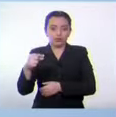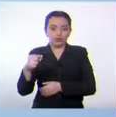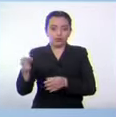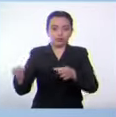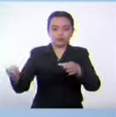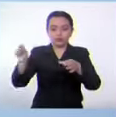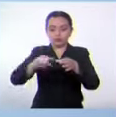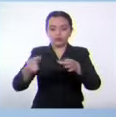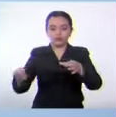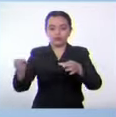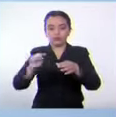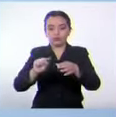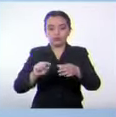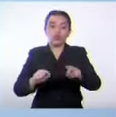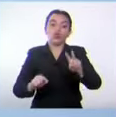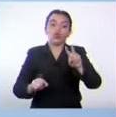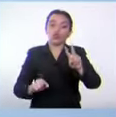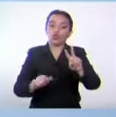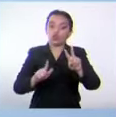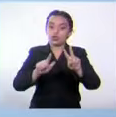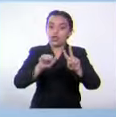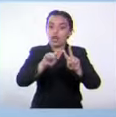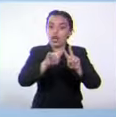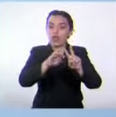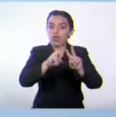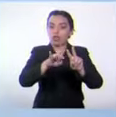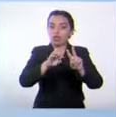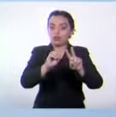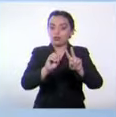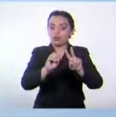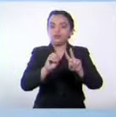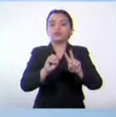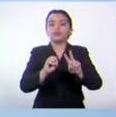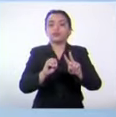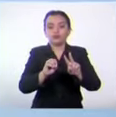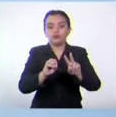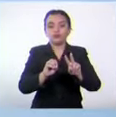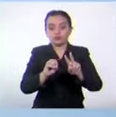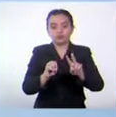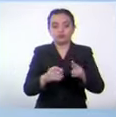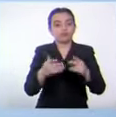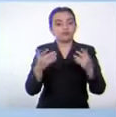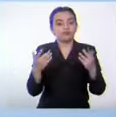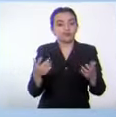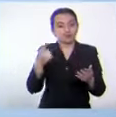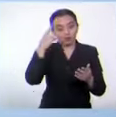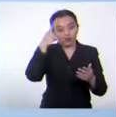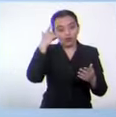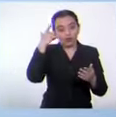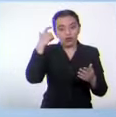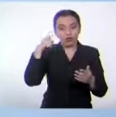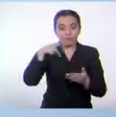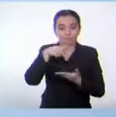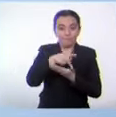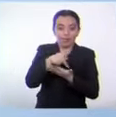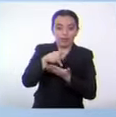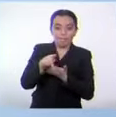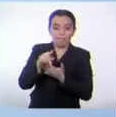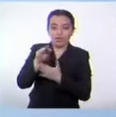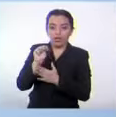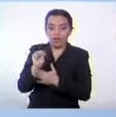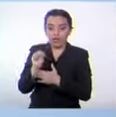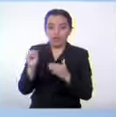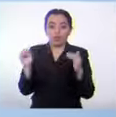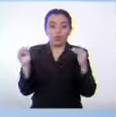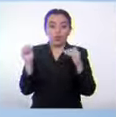en 2 litros de disolución. Muy bien, recordemos que los ppm son igual